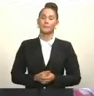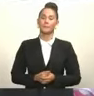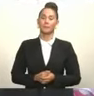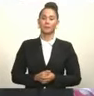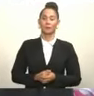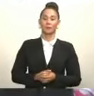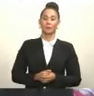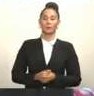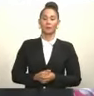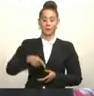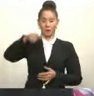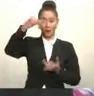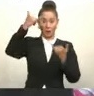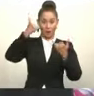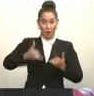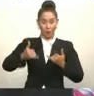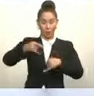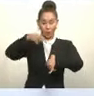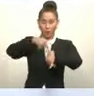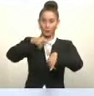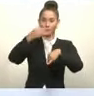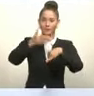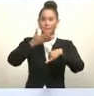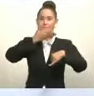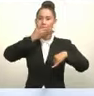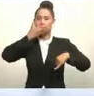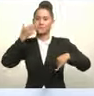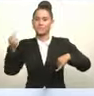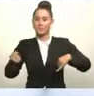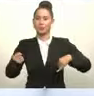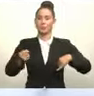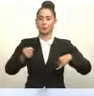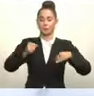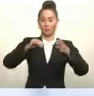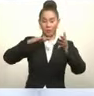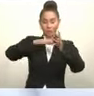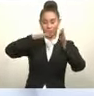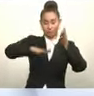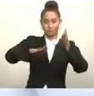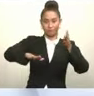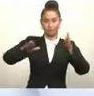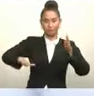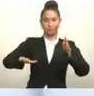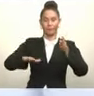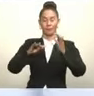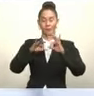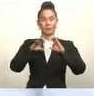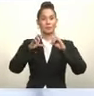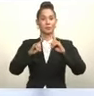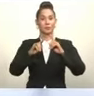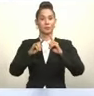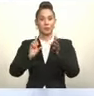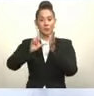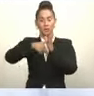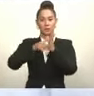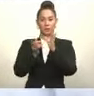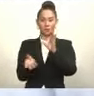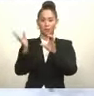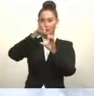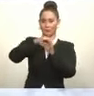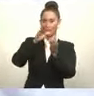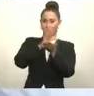Este es el mejor momento, esta edad de nuestros alumnos del nivel de educación preuniversitario, es